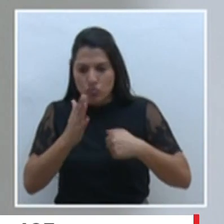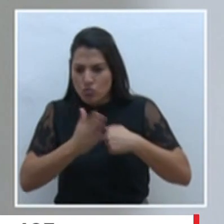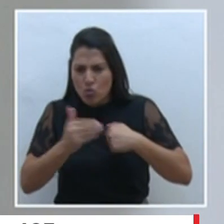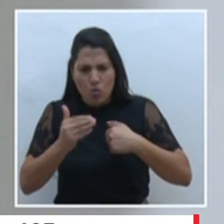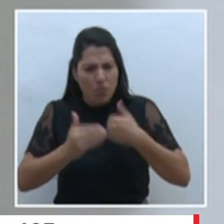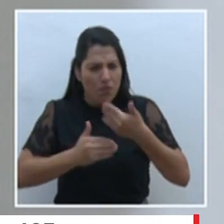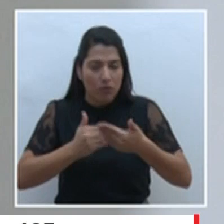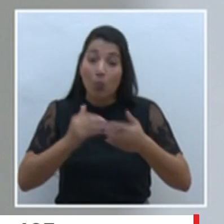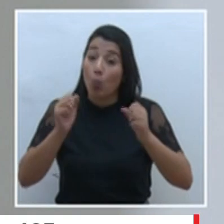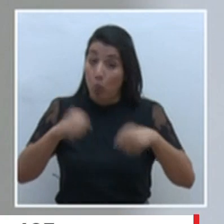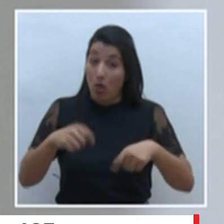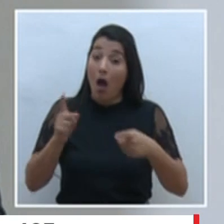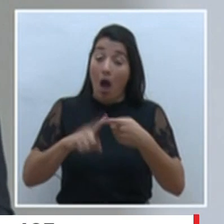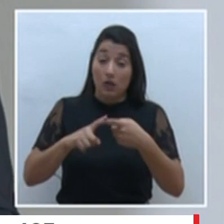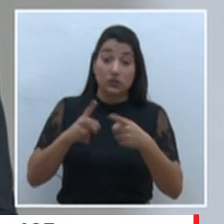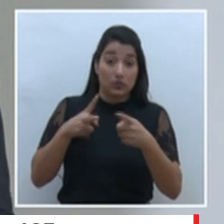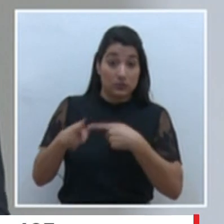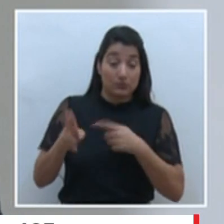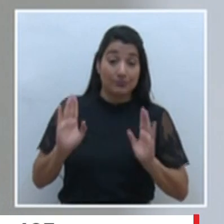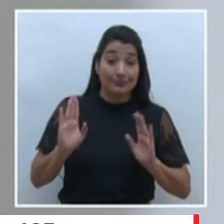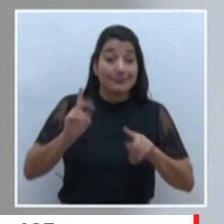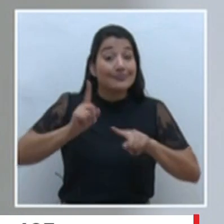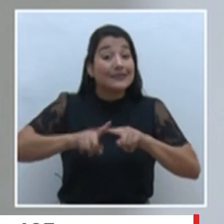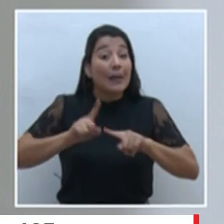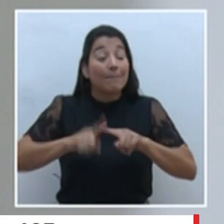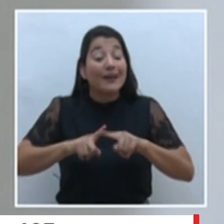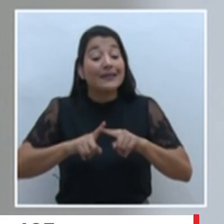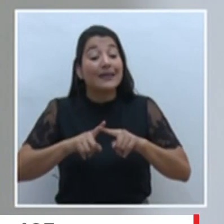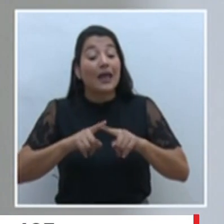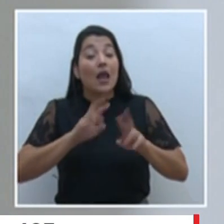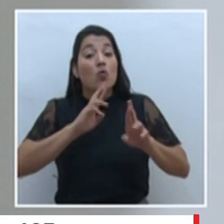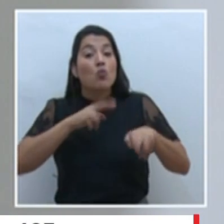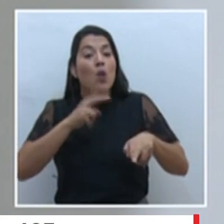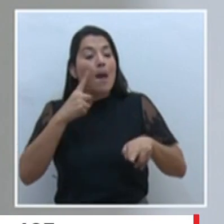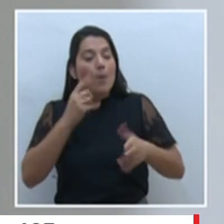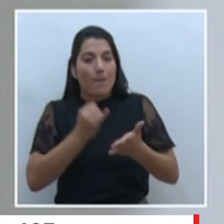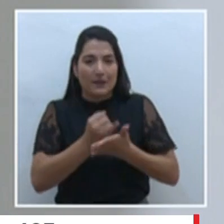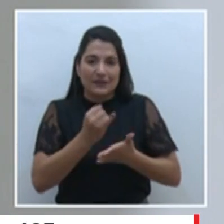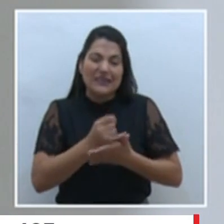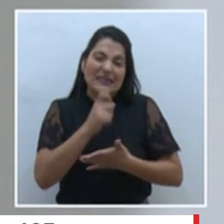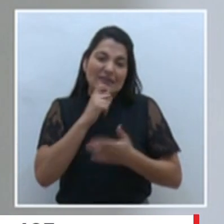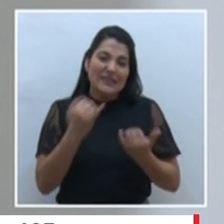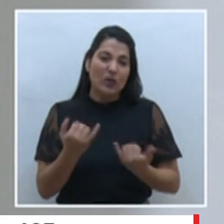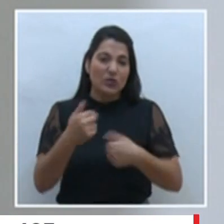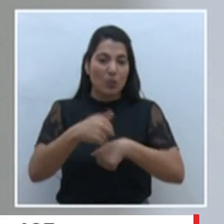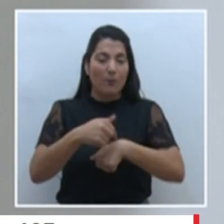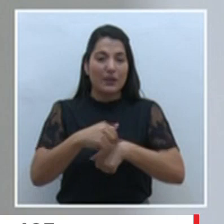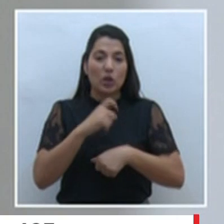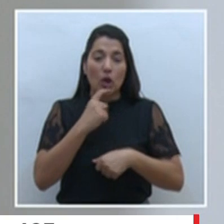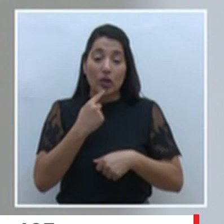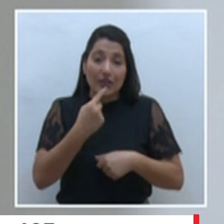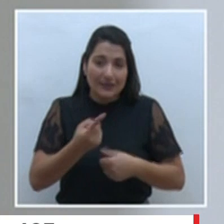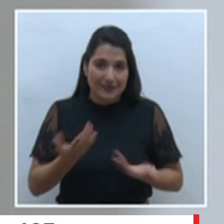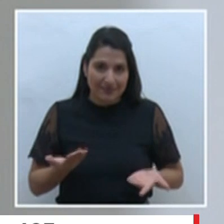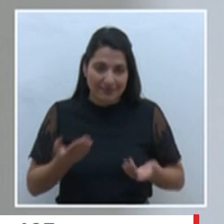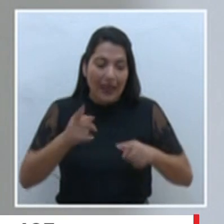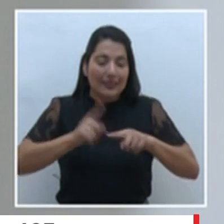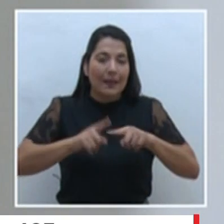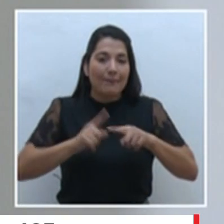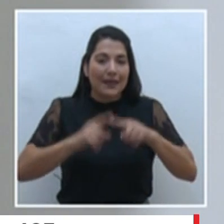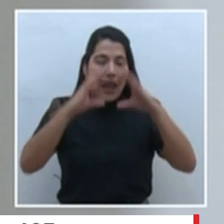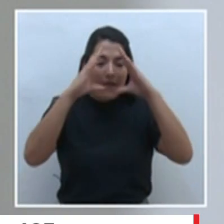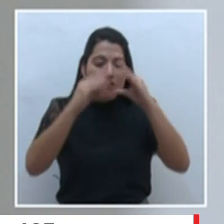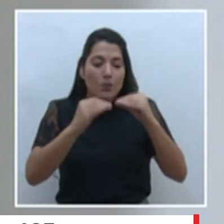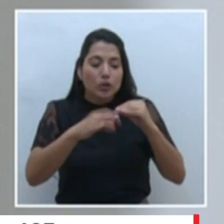un despido. Eso va a depender justamente de los resultados de la investigación. Es muy difícil en este momento decir, porque eso va a depender de lo que se encuentre,